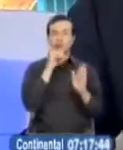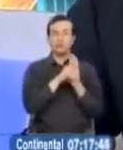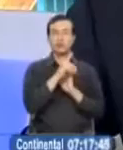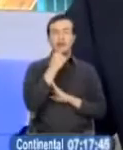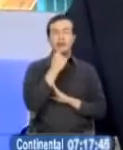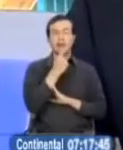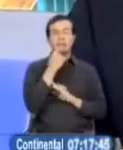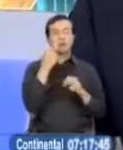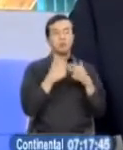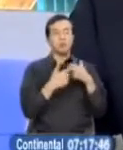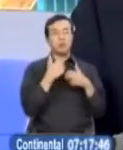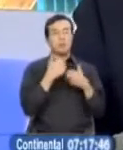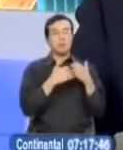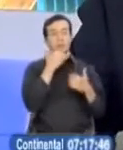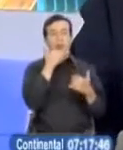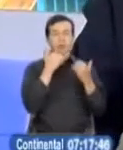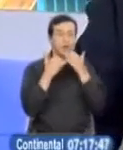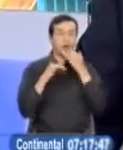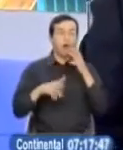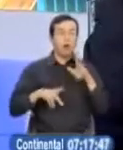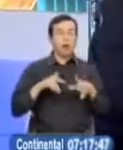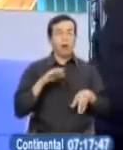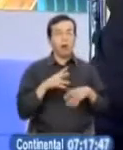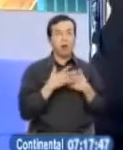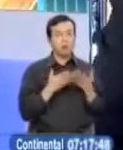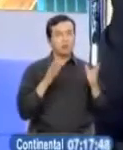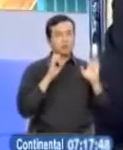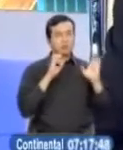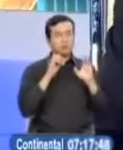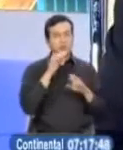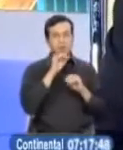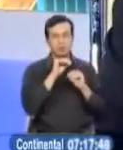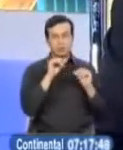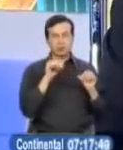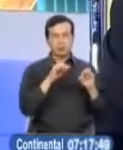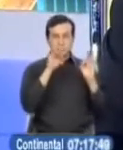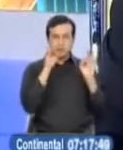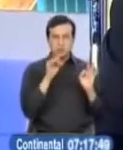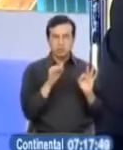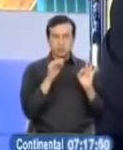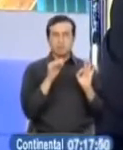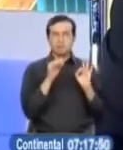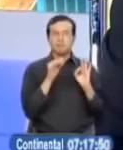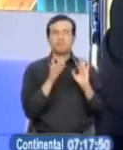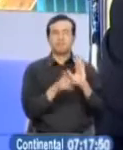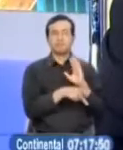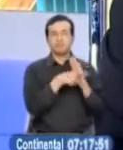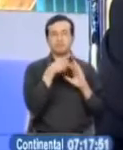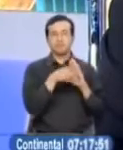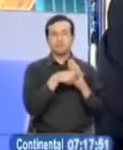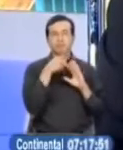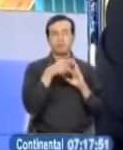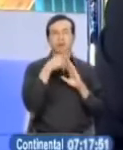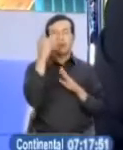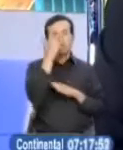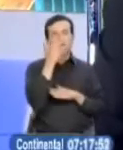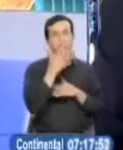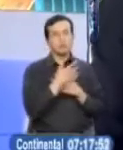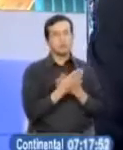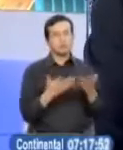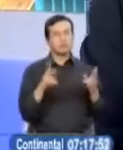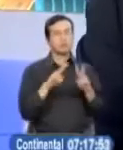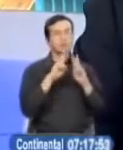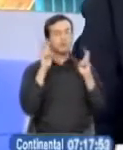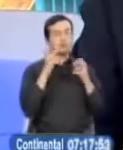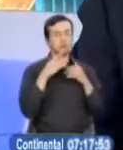de irregularidades y de corrupción. Para hablar qué tan eficiente realmente es la refinería de Esmeraldas y sobre